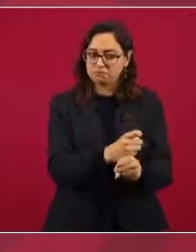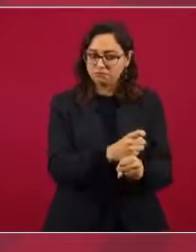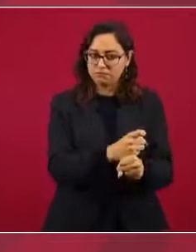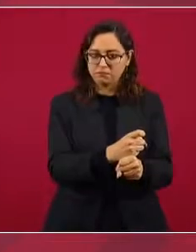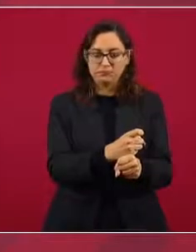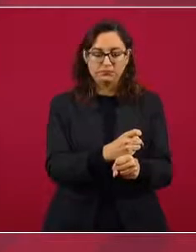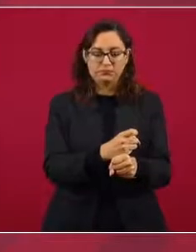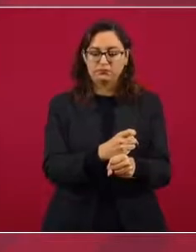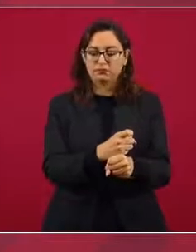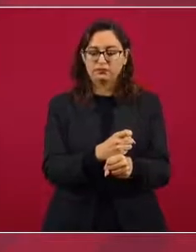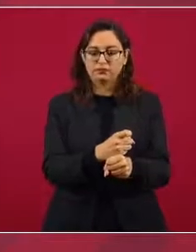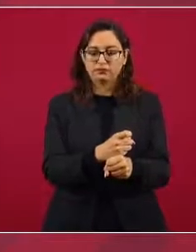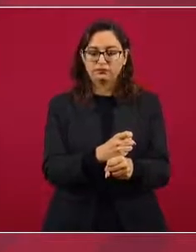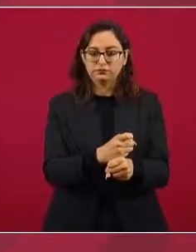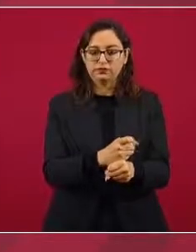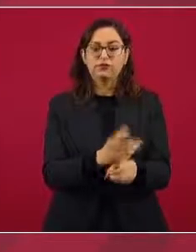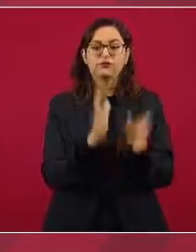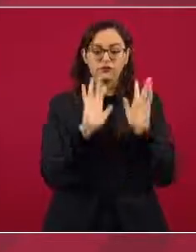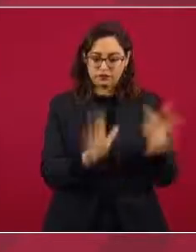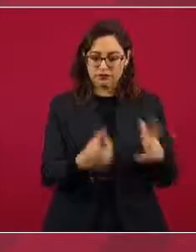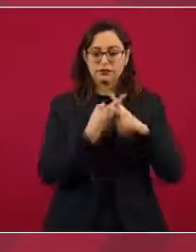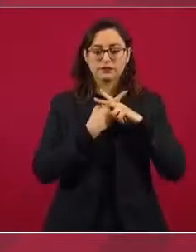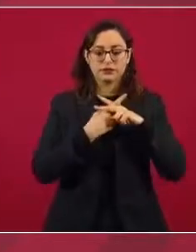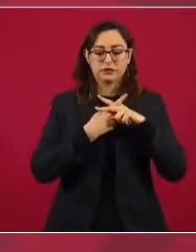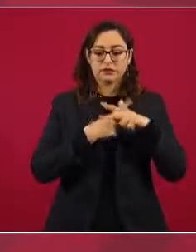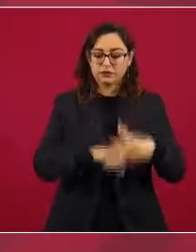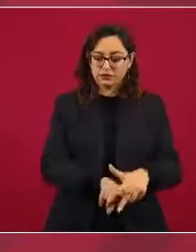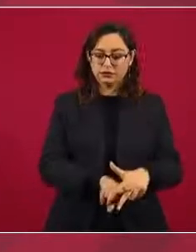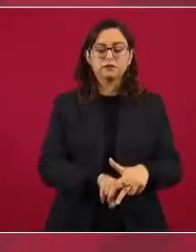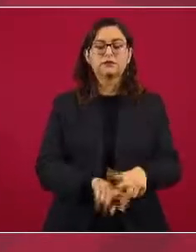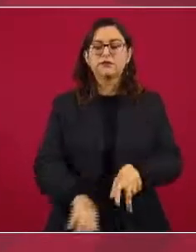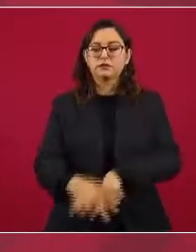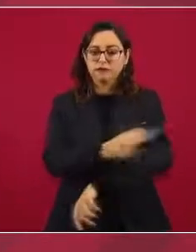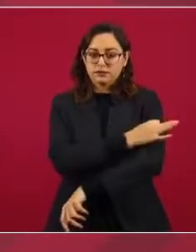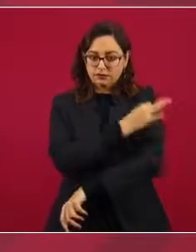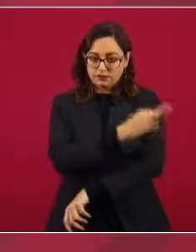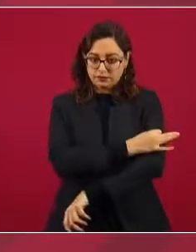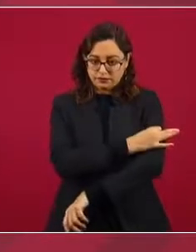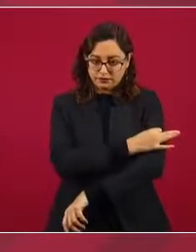los primeros, ya se inició este plan.